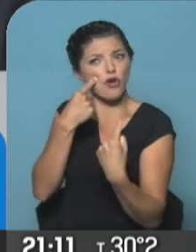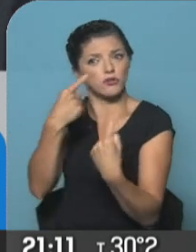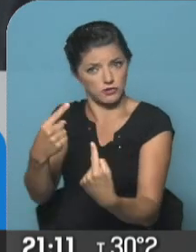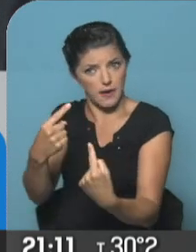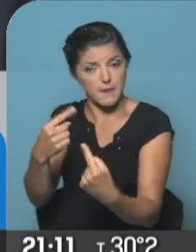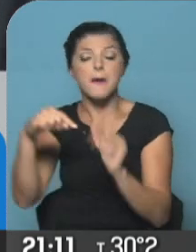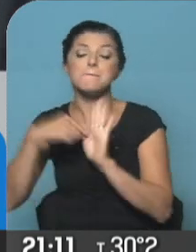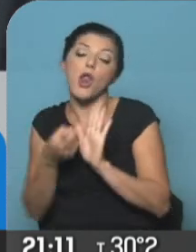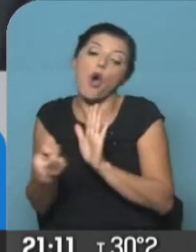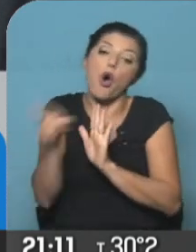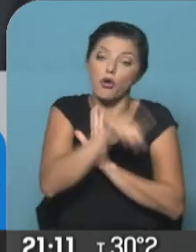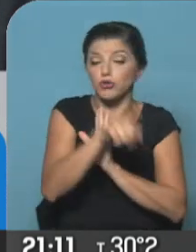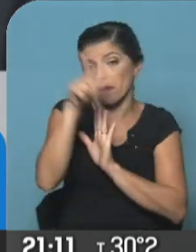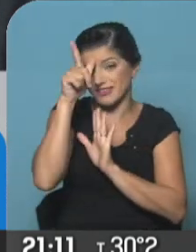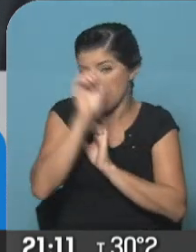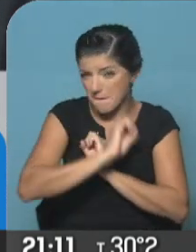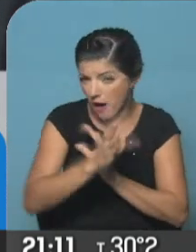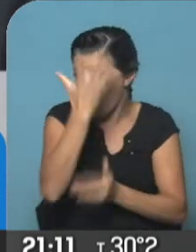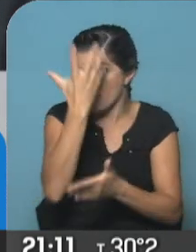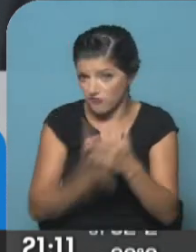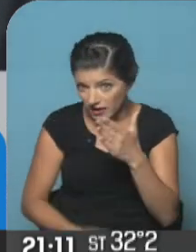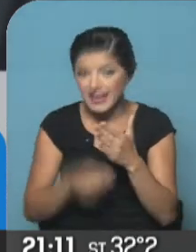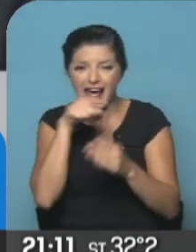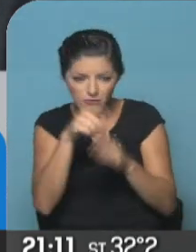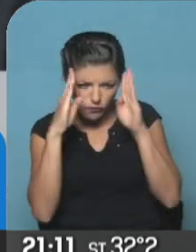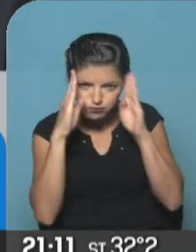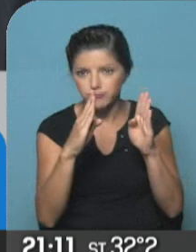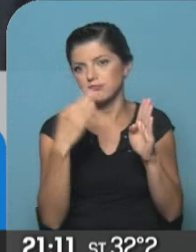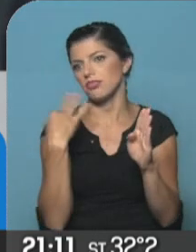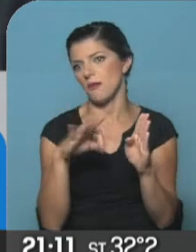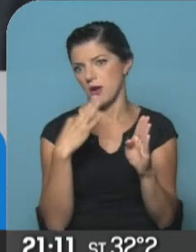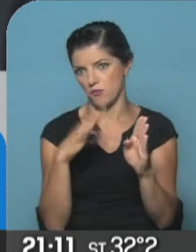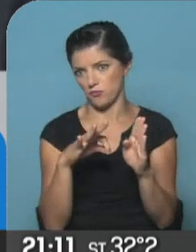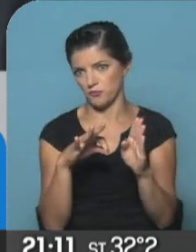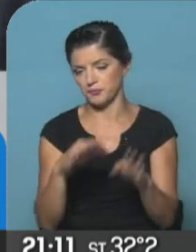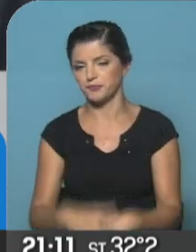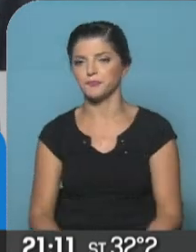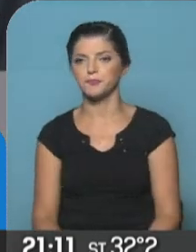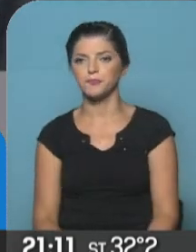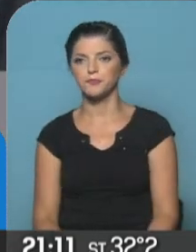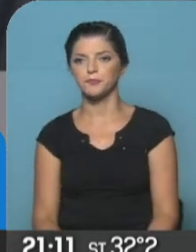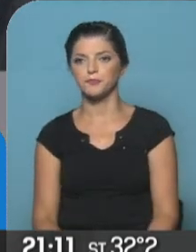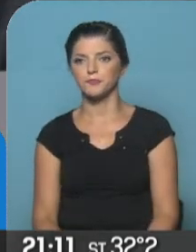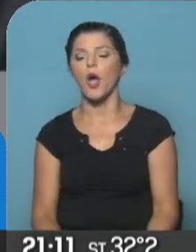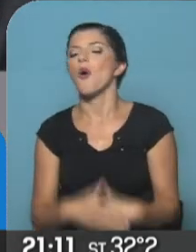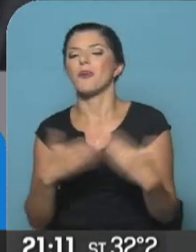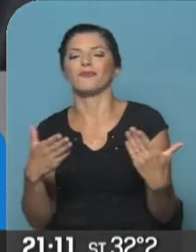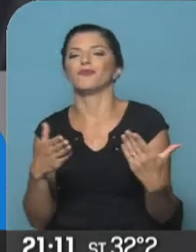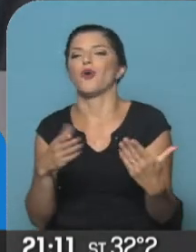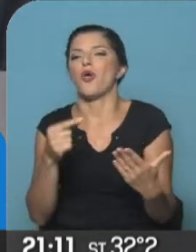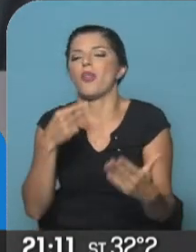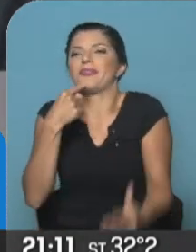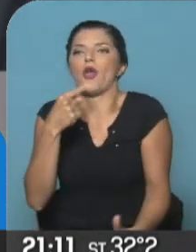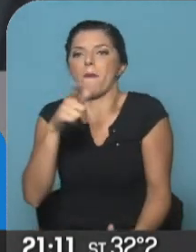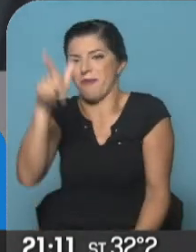quien no hacen la tarea y a quien faltan en su cumplimiento del deber. Por eso no quiero etiquetar,